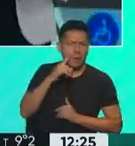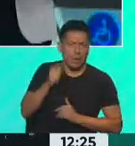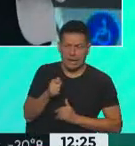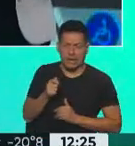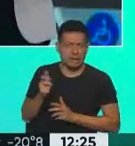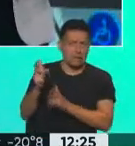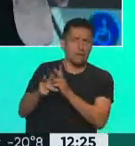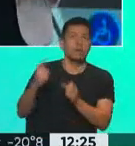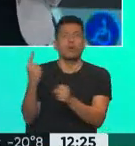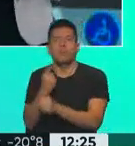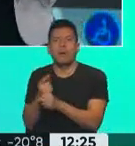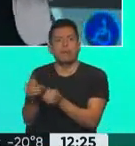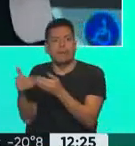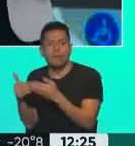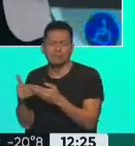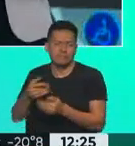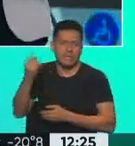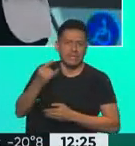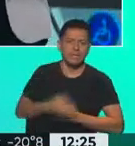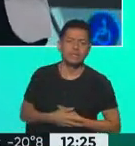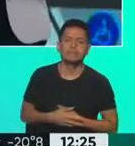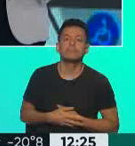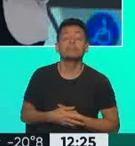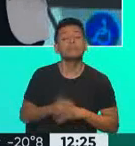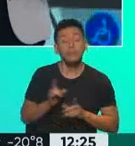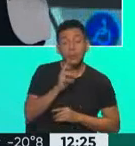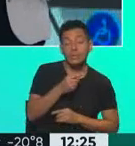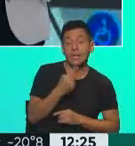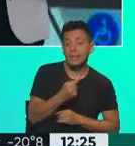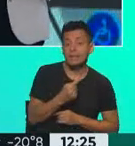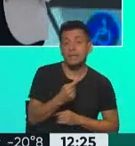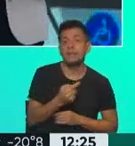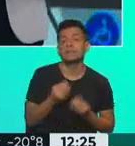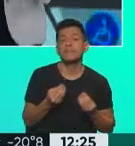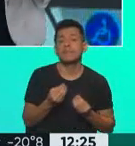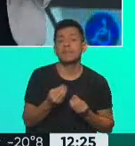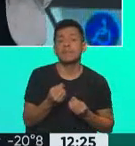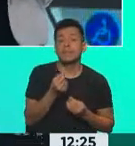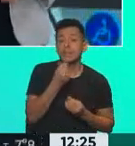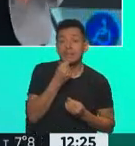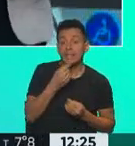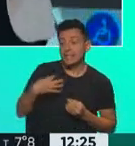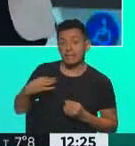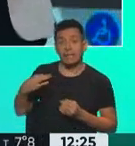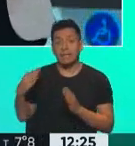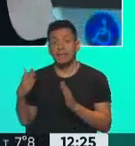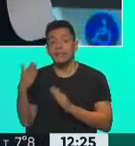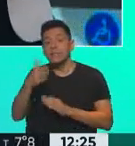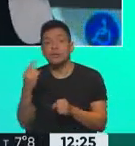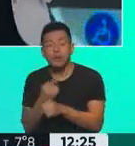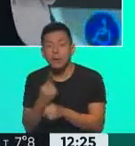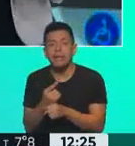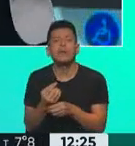de que no podían salir antes bueno por otro lado también rusia lo que es que si no podían salir los civiles eran porque los